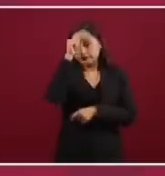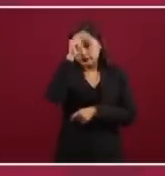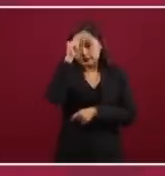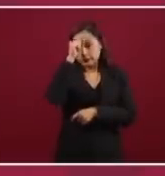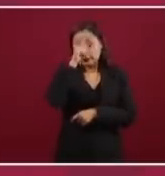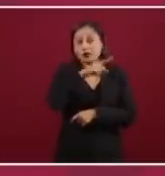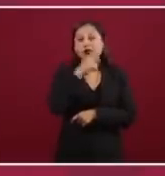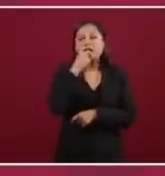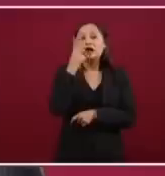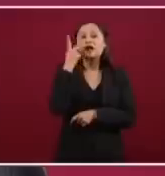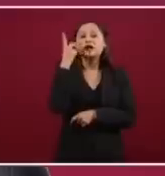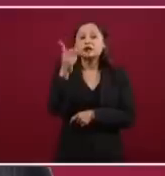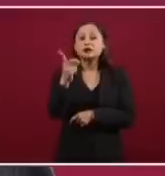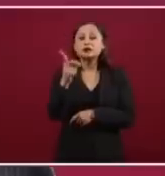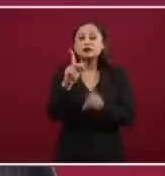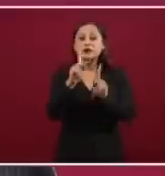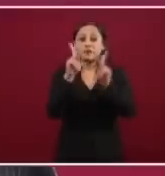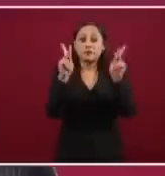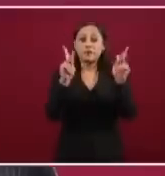que debemos de darnos la paz